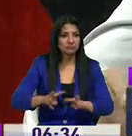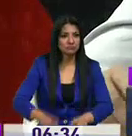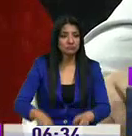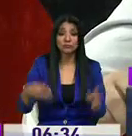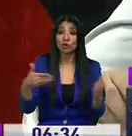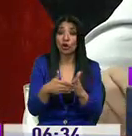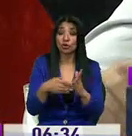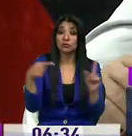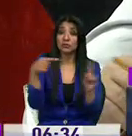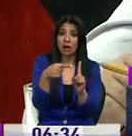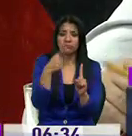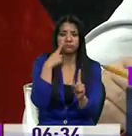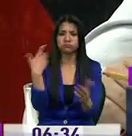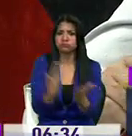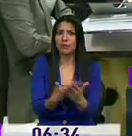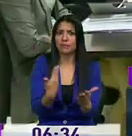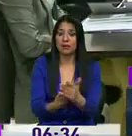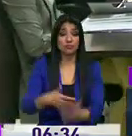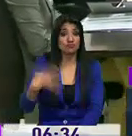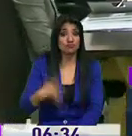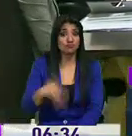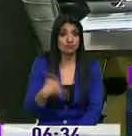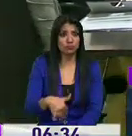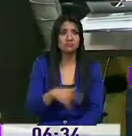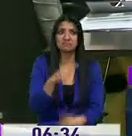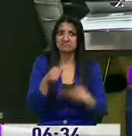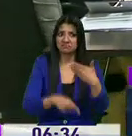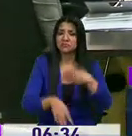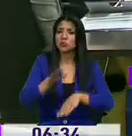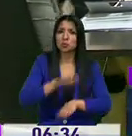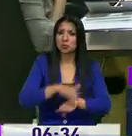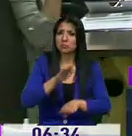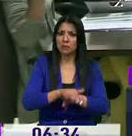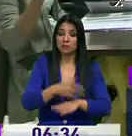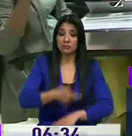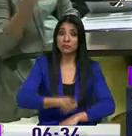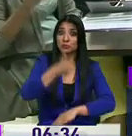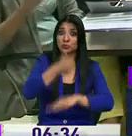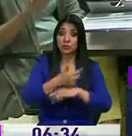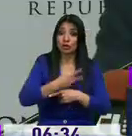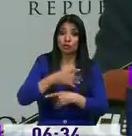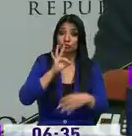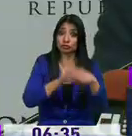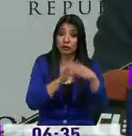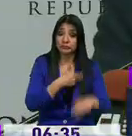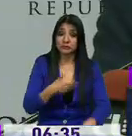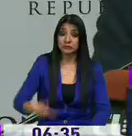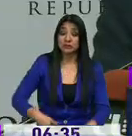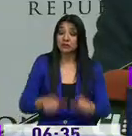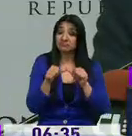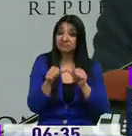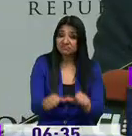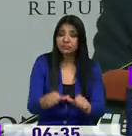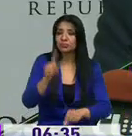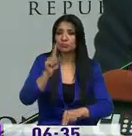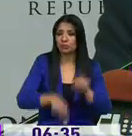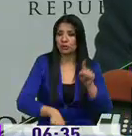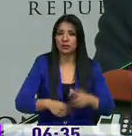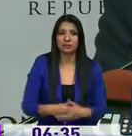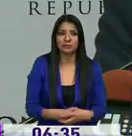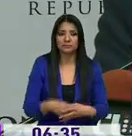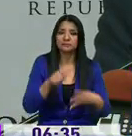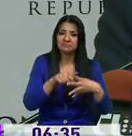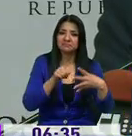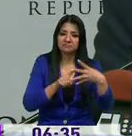de tuareg existen pruebas suficientes para determinar que no puede continuar al frente del consejo una persona sobre la cual pesan las